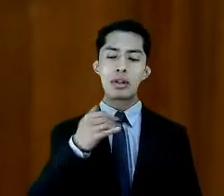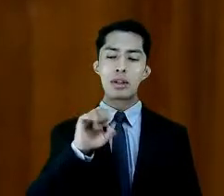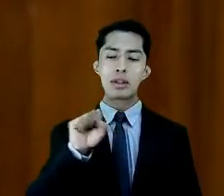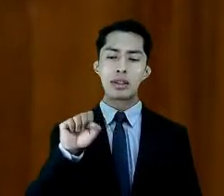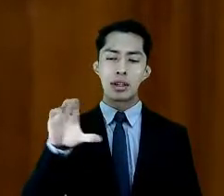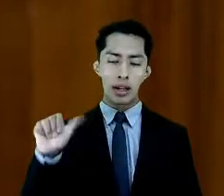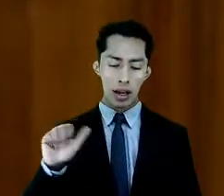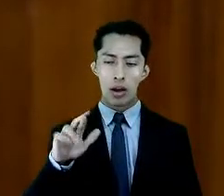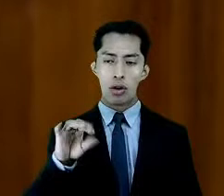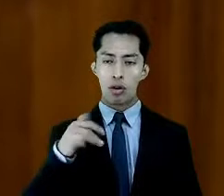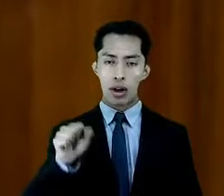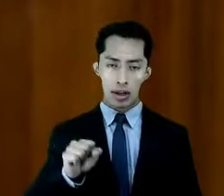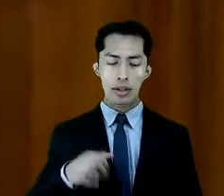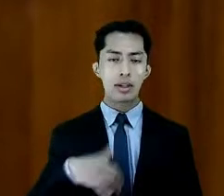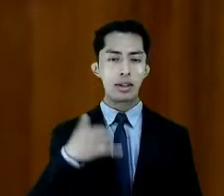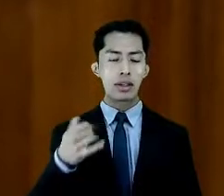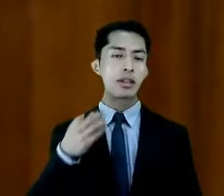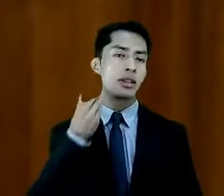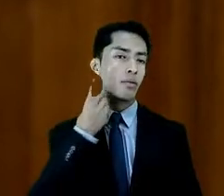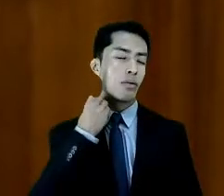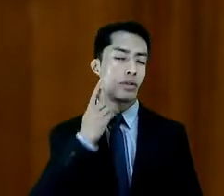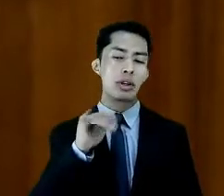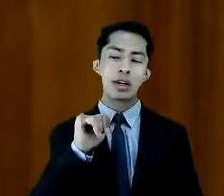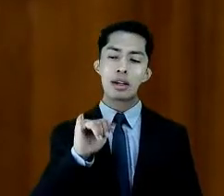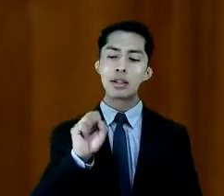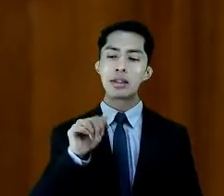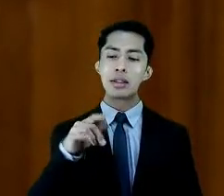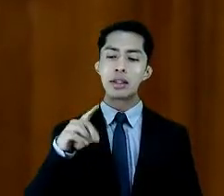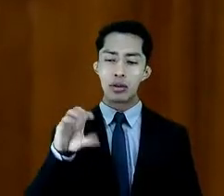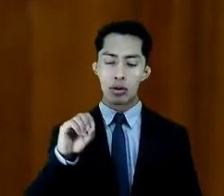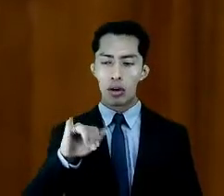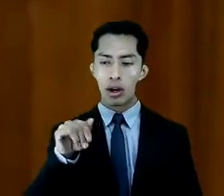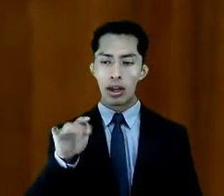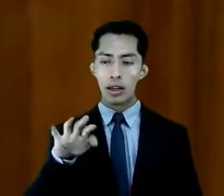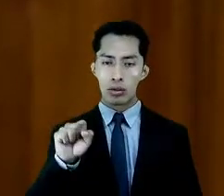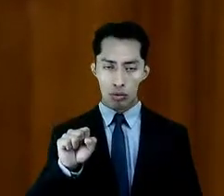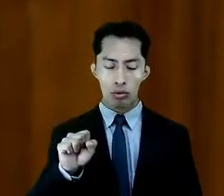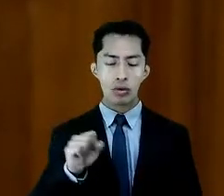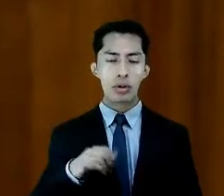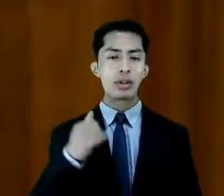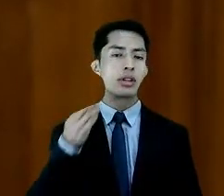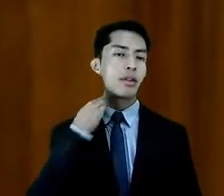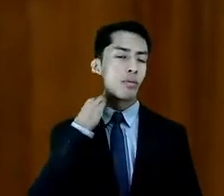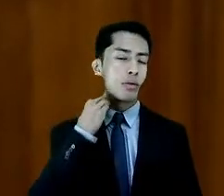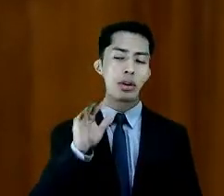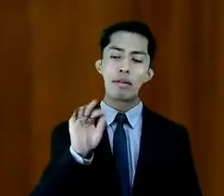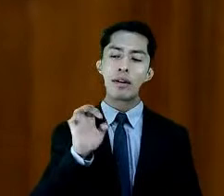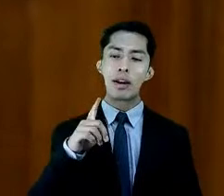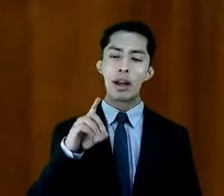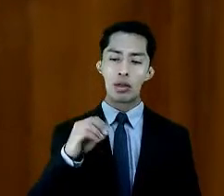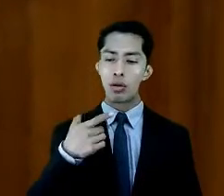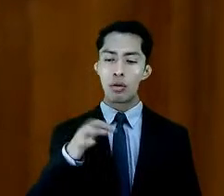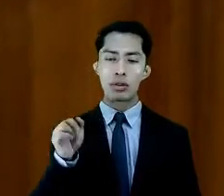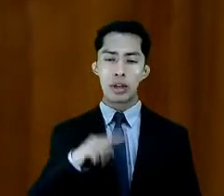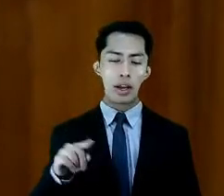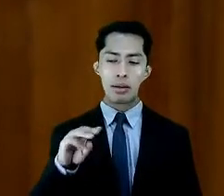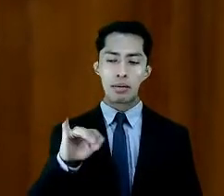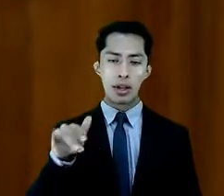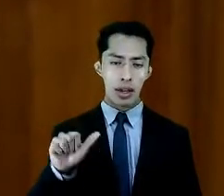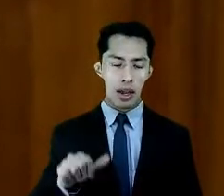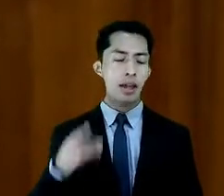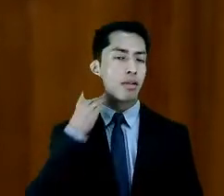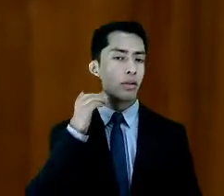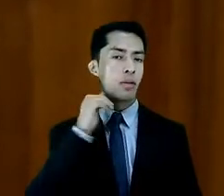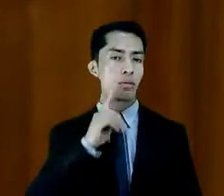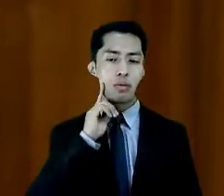Janet Rojas Hernández, diputado Jesús Isidro Moreno Mercado, diputado Fernando González Mejía, diputada